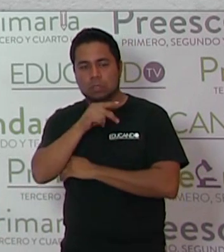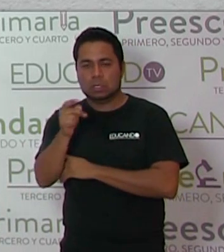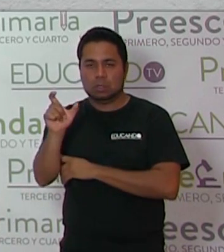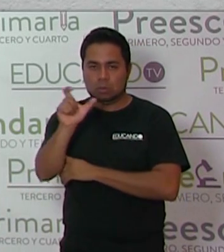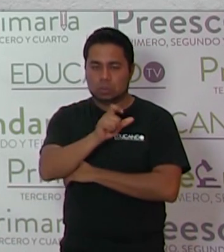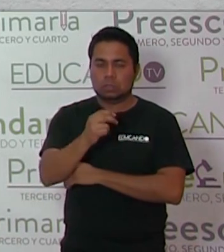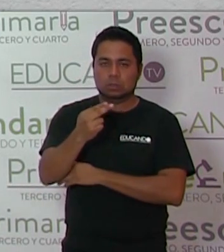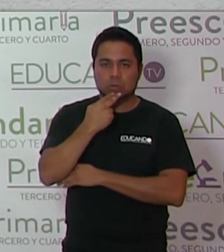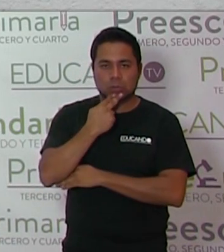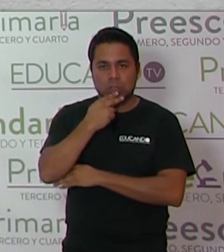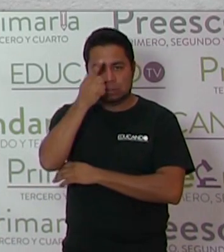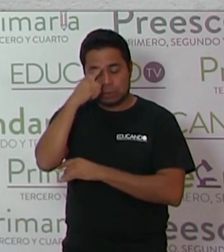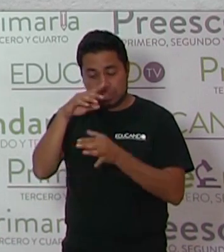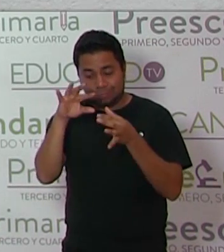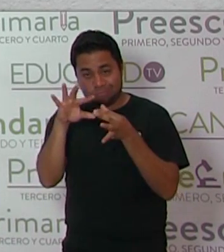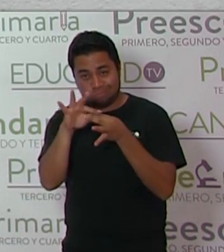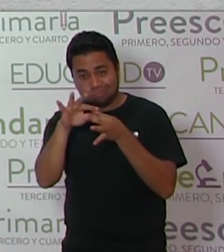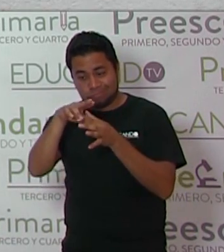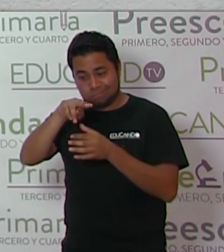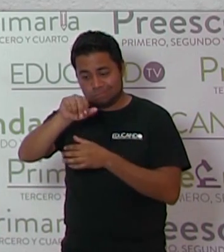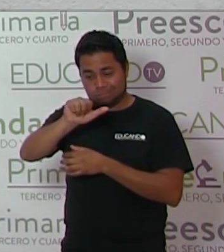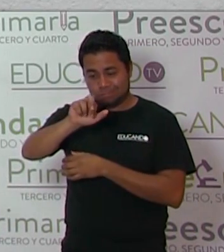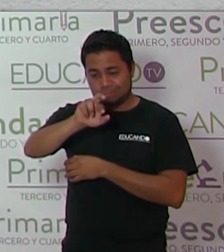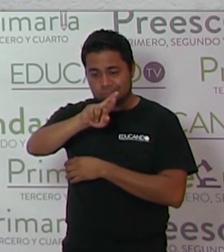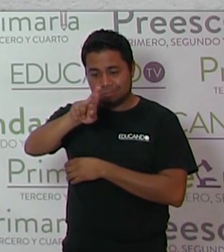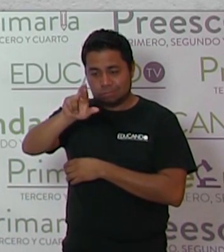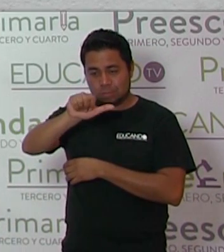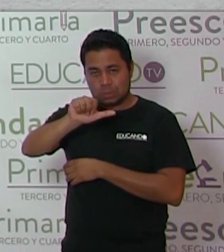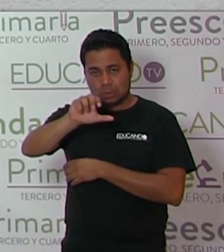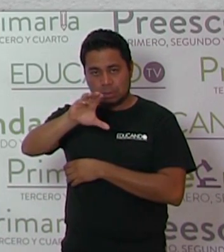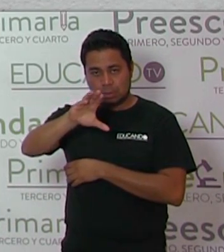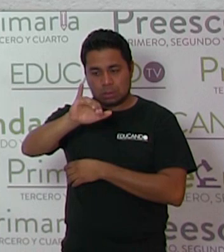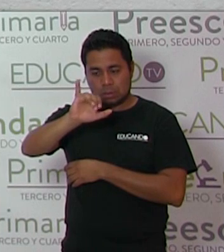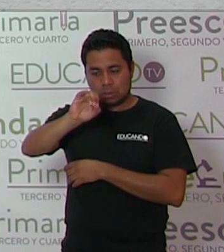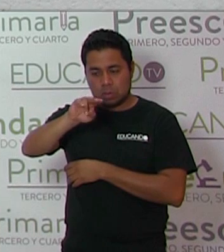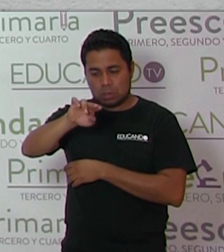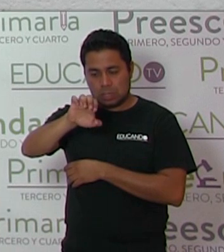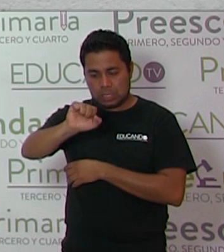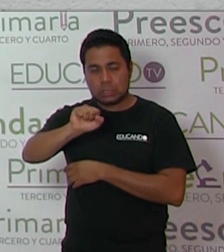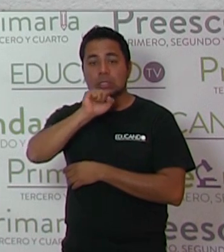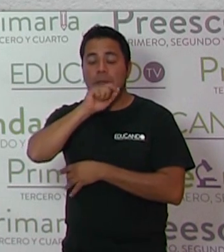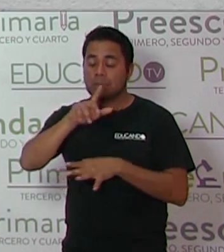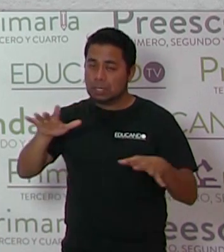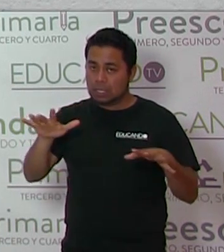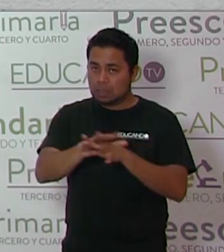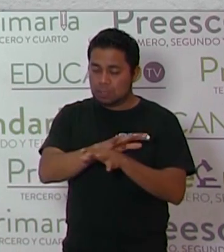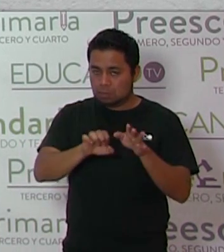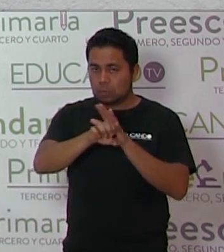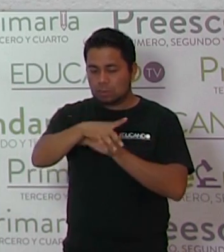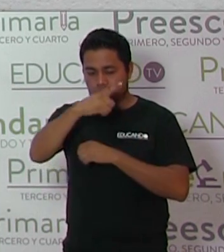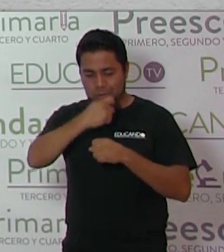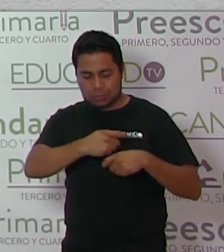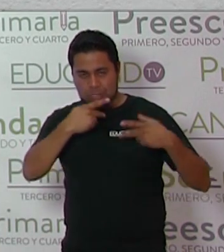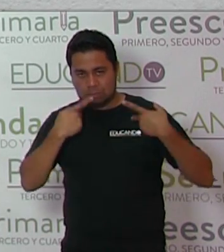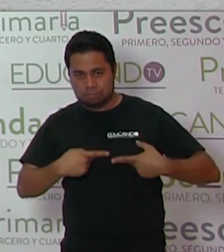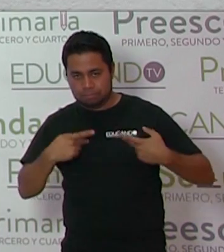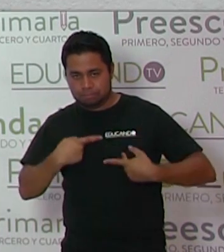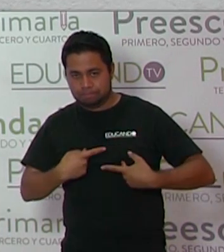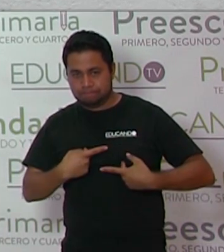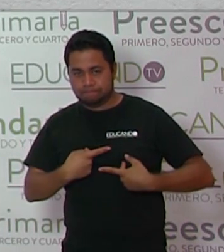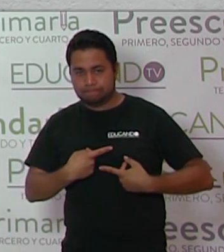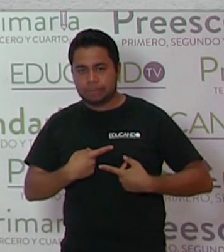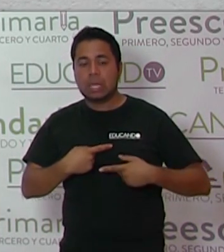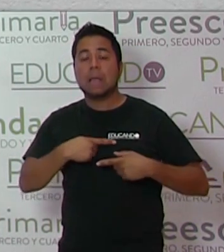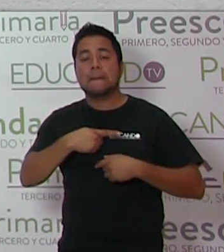utilizan en las narraciones, también cambian. Por ejemplo, la primera persona, que se